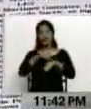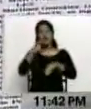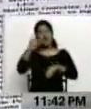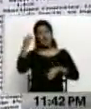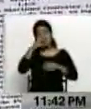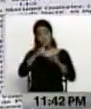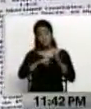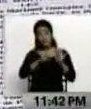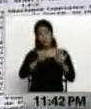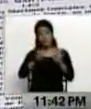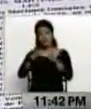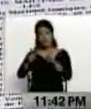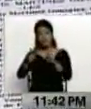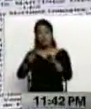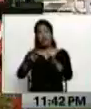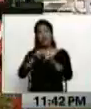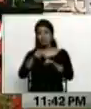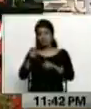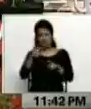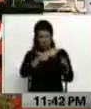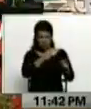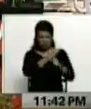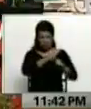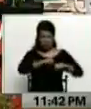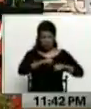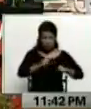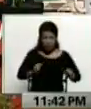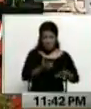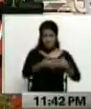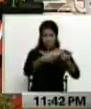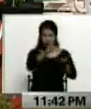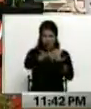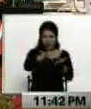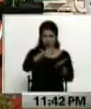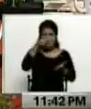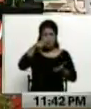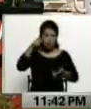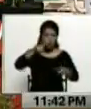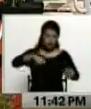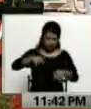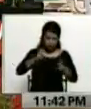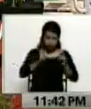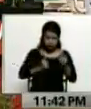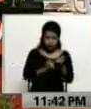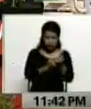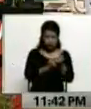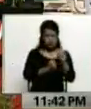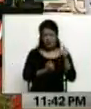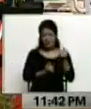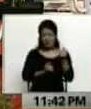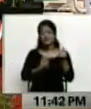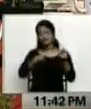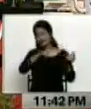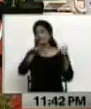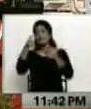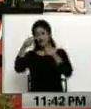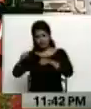Perdón 77 nunca lo hicieron el único que lo hizo fue Hugo Chávez aquí en esta Constitución están gracias al comandante